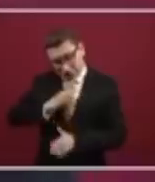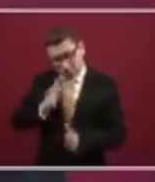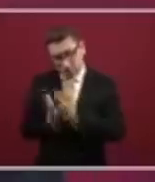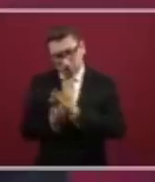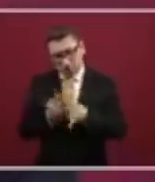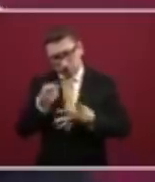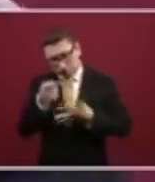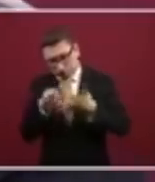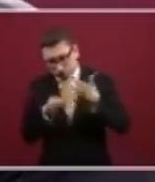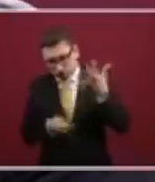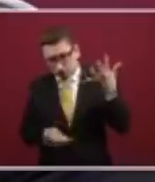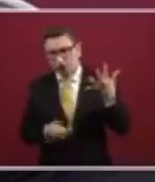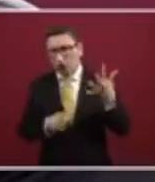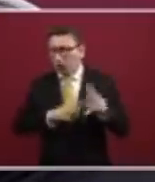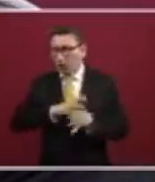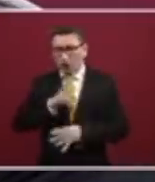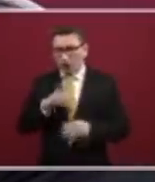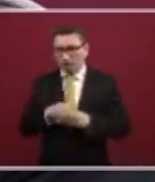se está